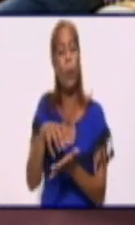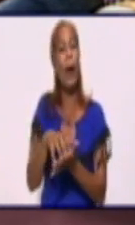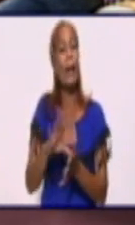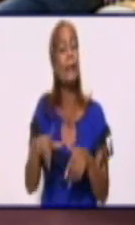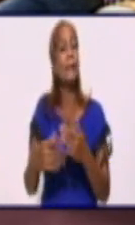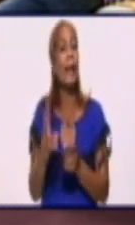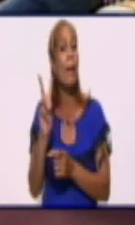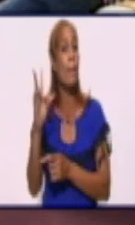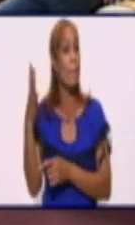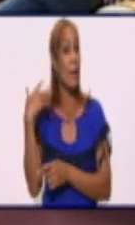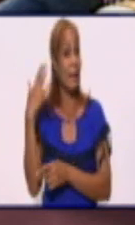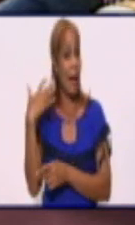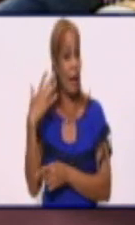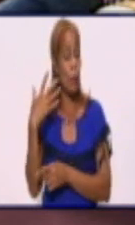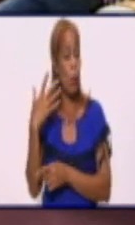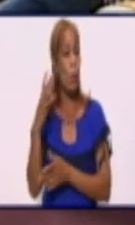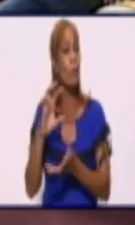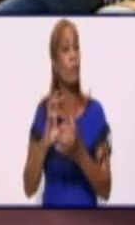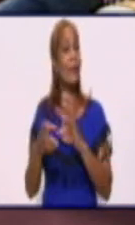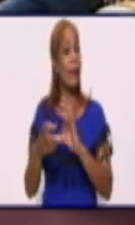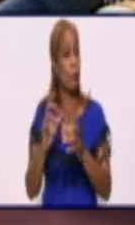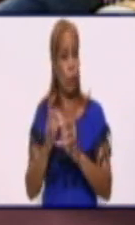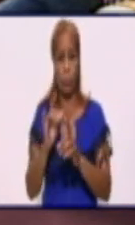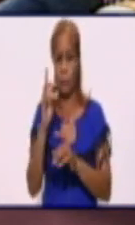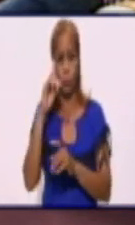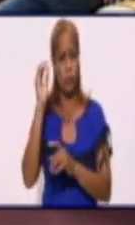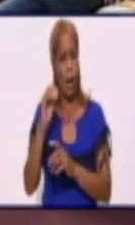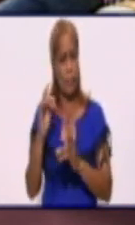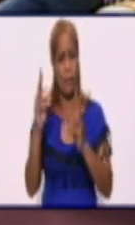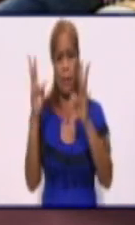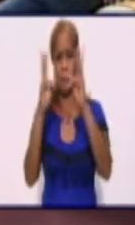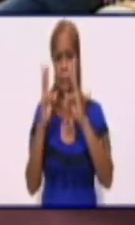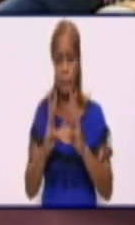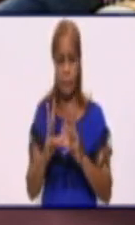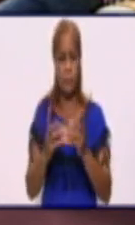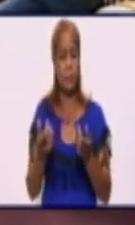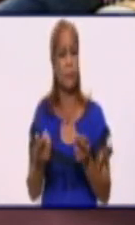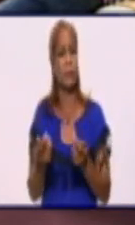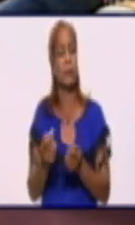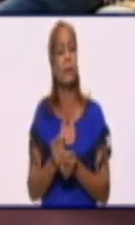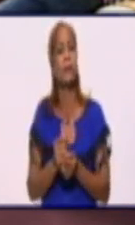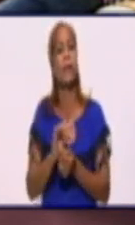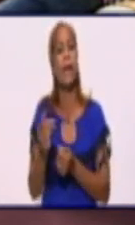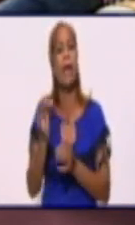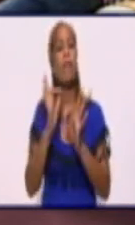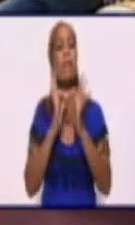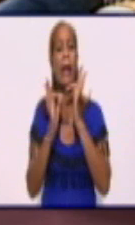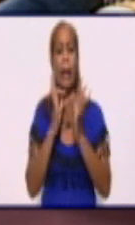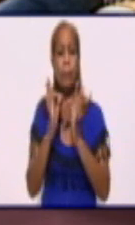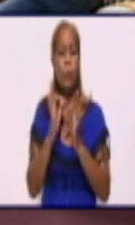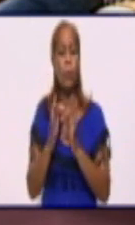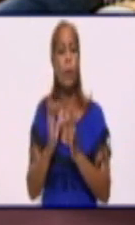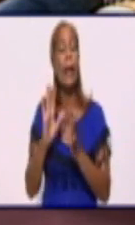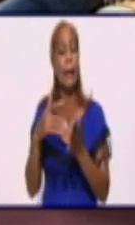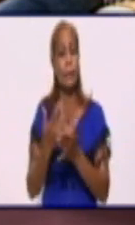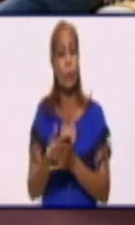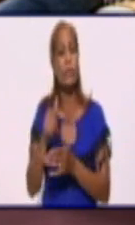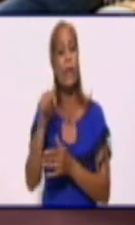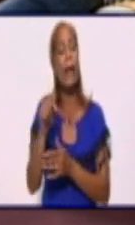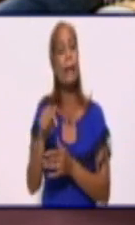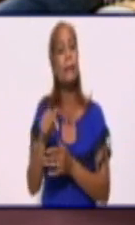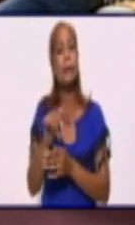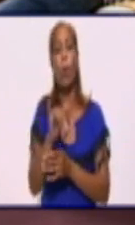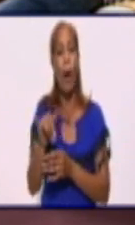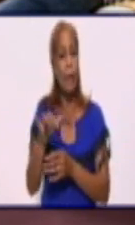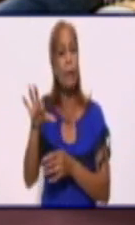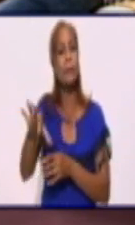forma virtual, como toda esta poesía para ti, está la lectura de obras de teatro, que es un espacio que retomamos este verano,